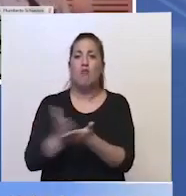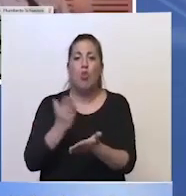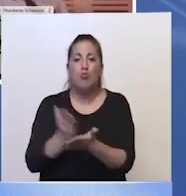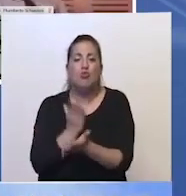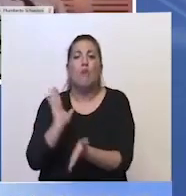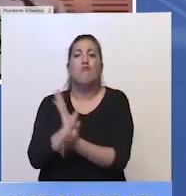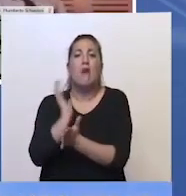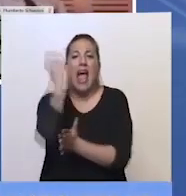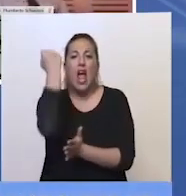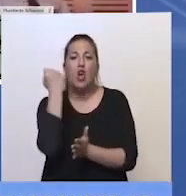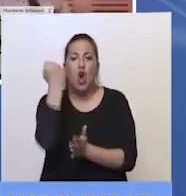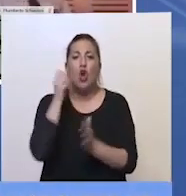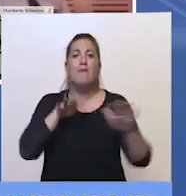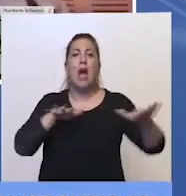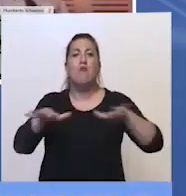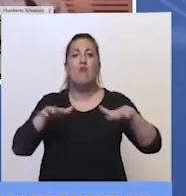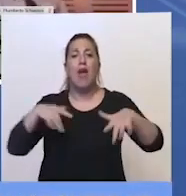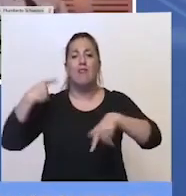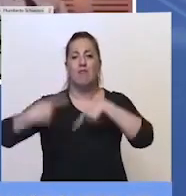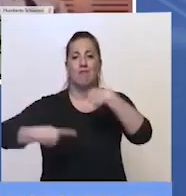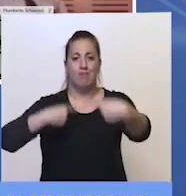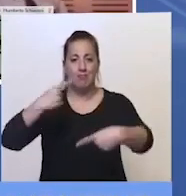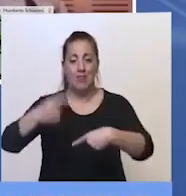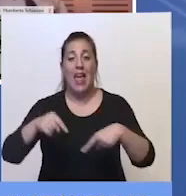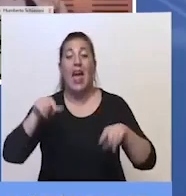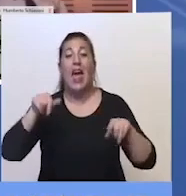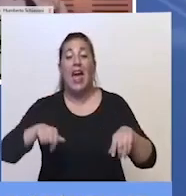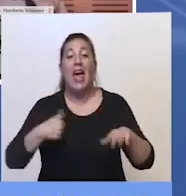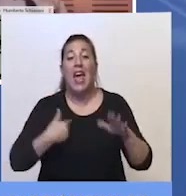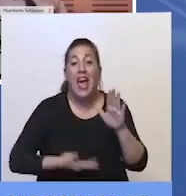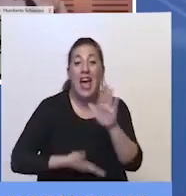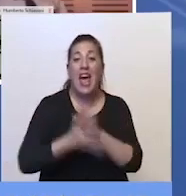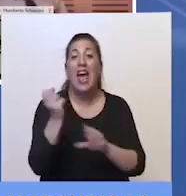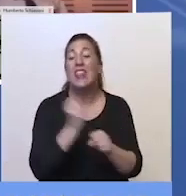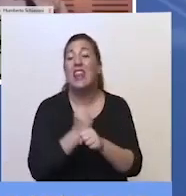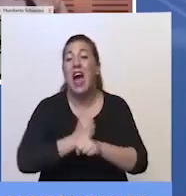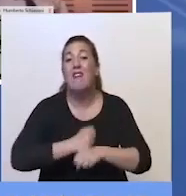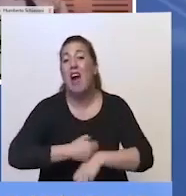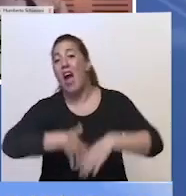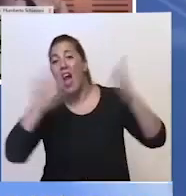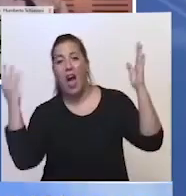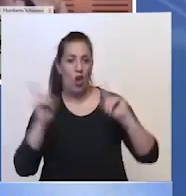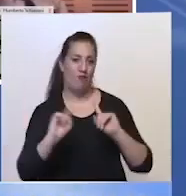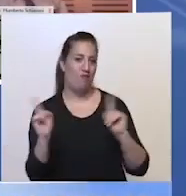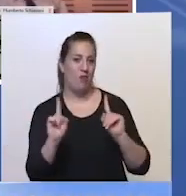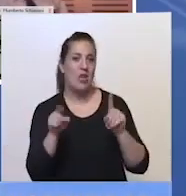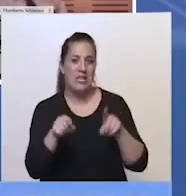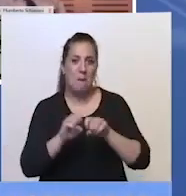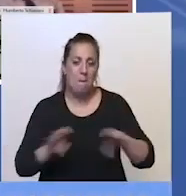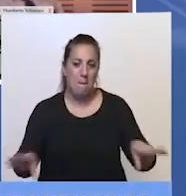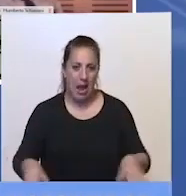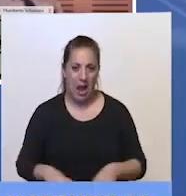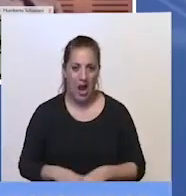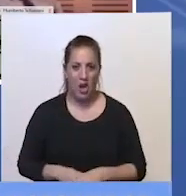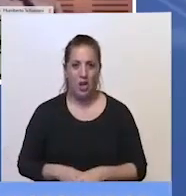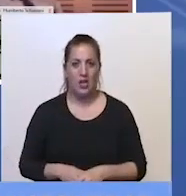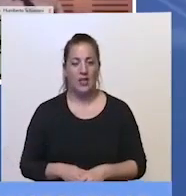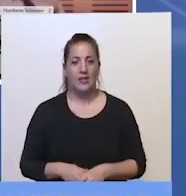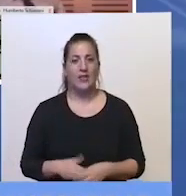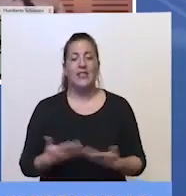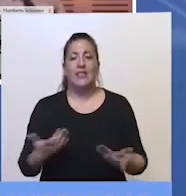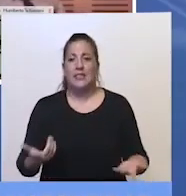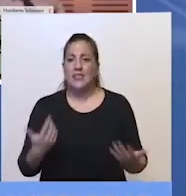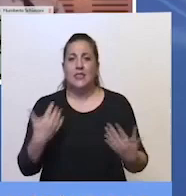su economía. Ahora, salir a trabajar a las tontas y locas tampoco es bueno. Y la